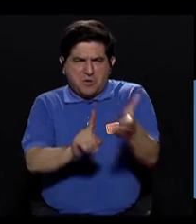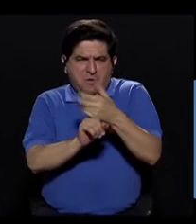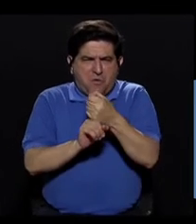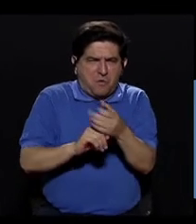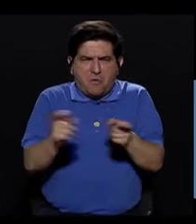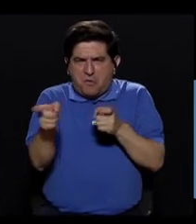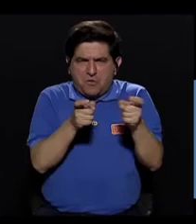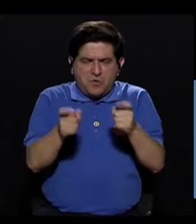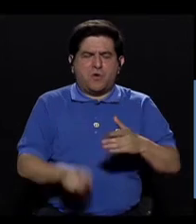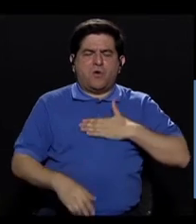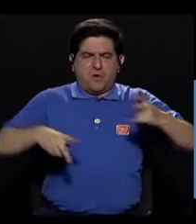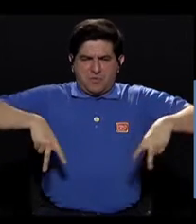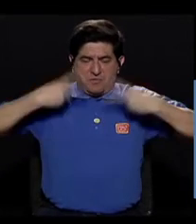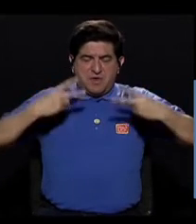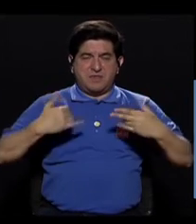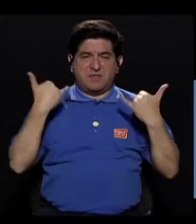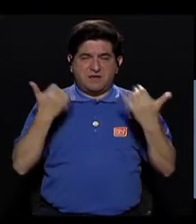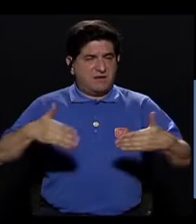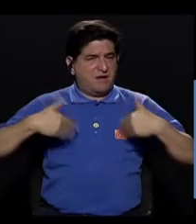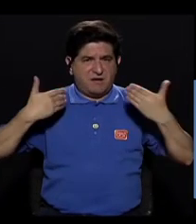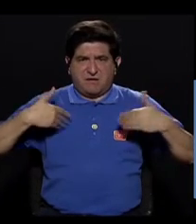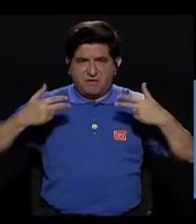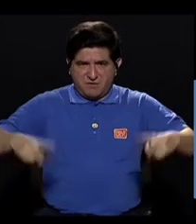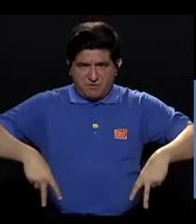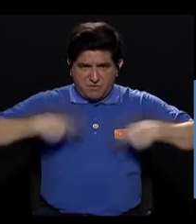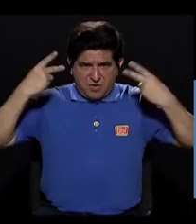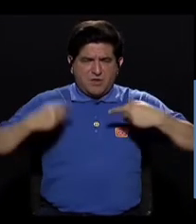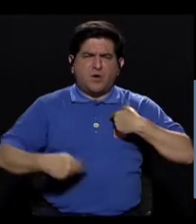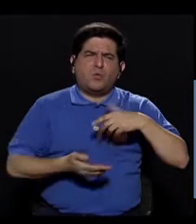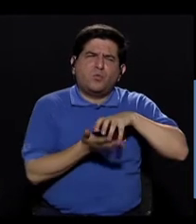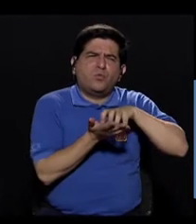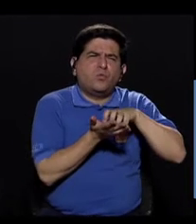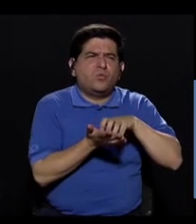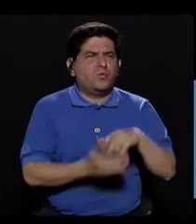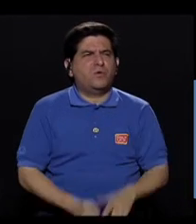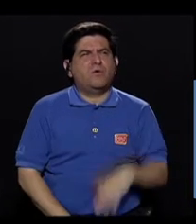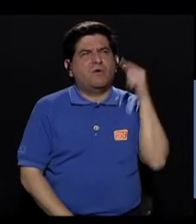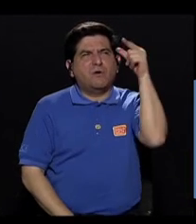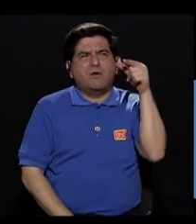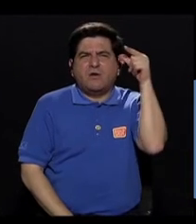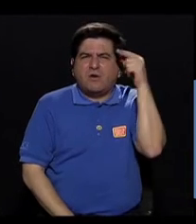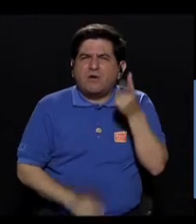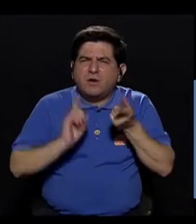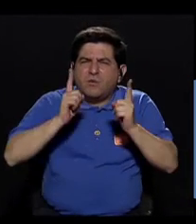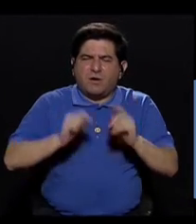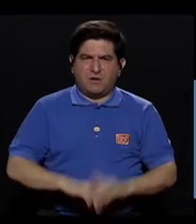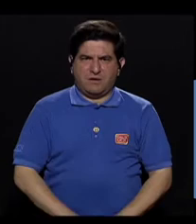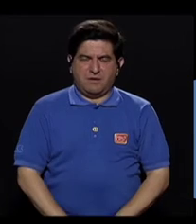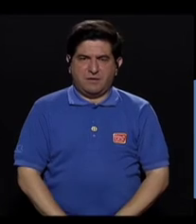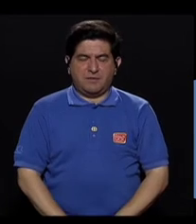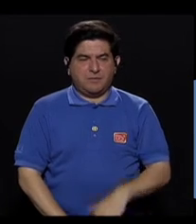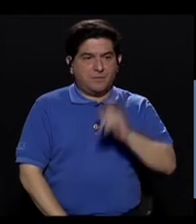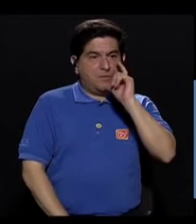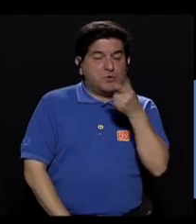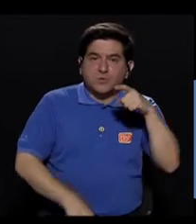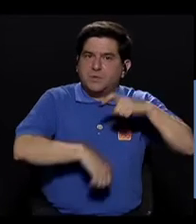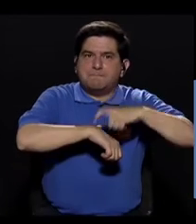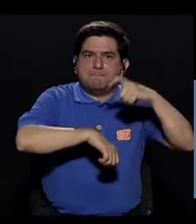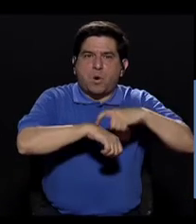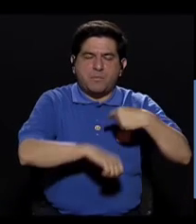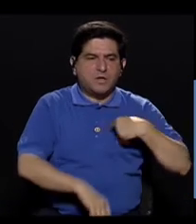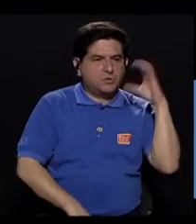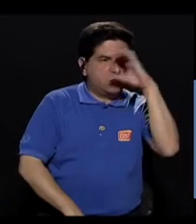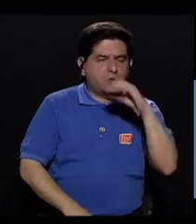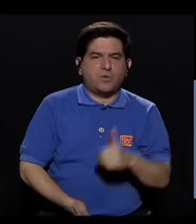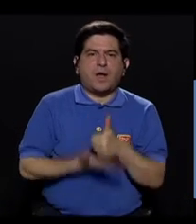sentido. Afortunadamente, ese fue el momento en el que busqué ayuda profesional. Ese fue el primer paso hacia mi recuperación y un